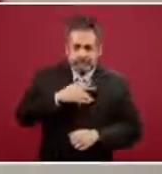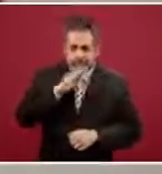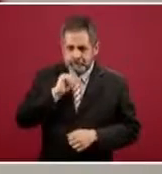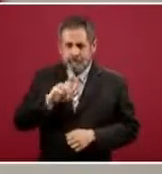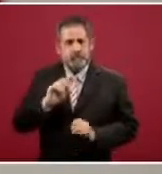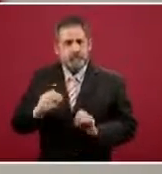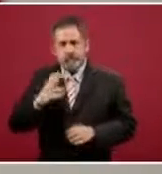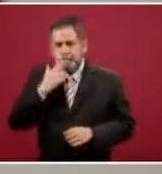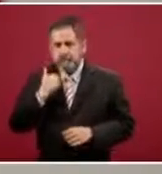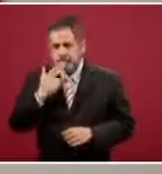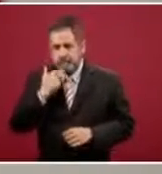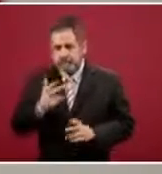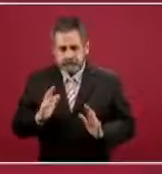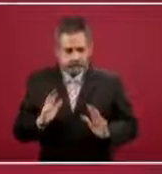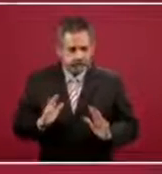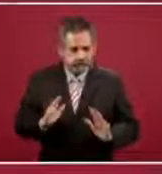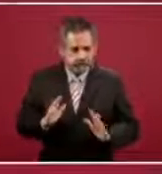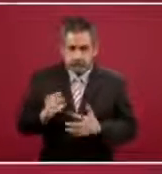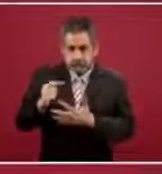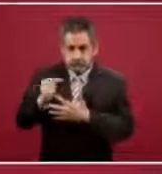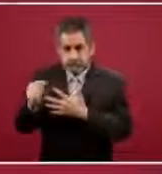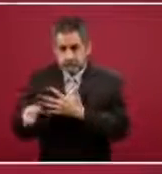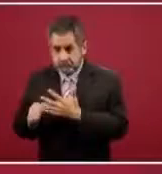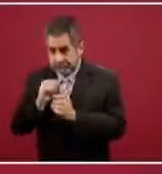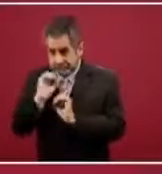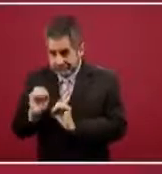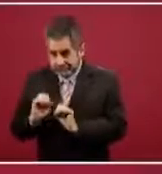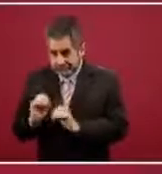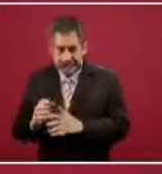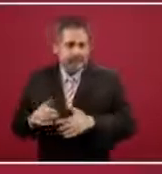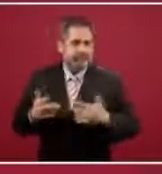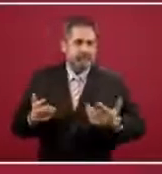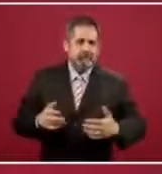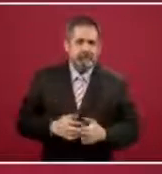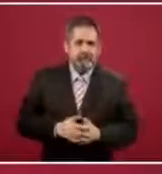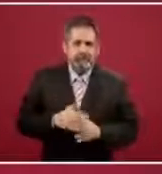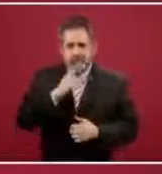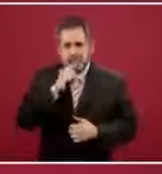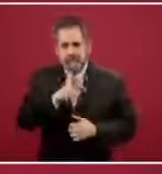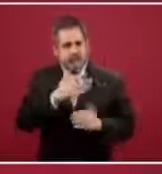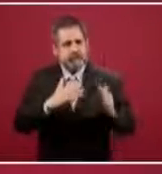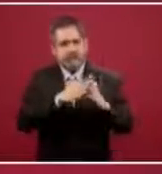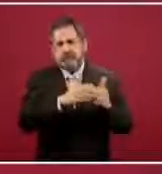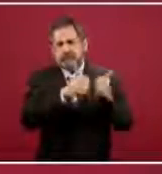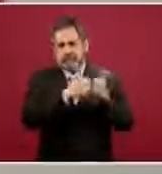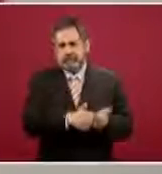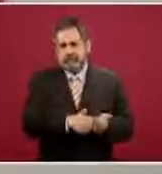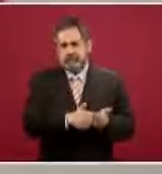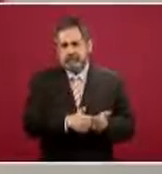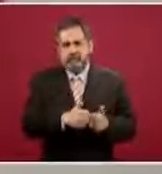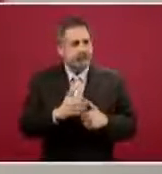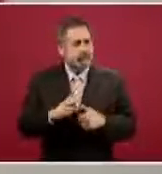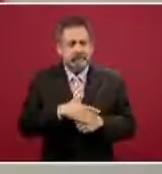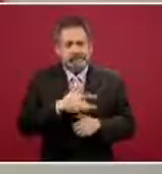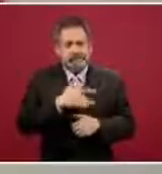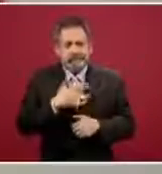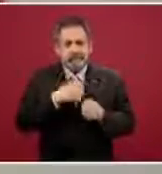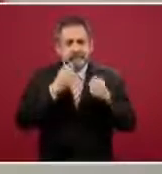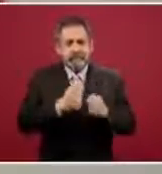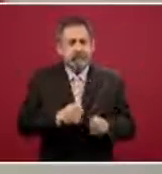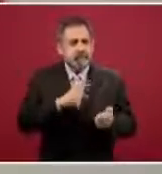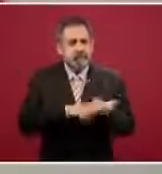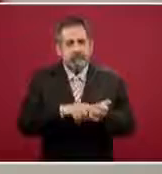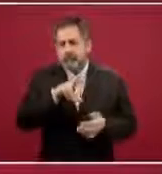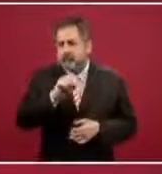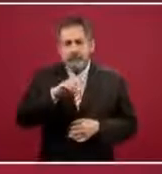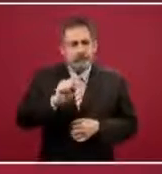diabetes si no están en esa situación mejor que se queden en casa porque lo más probable es que no se